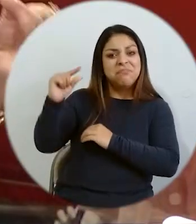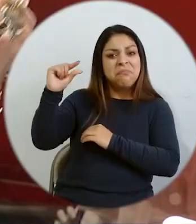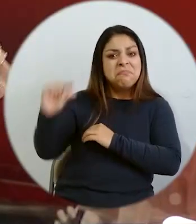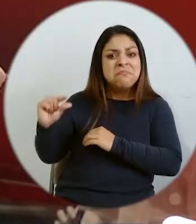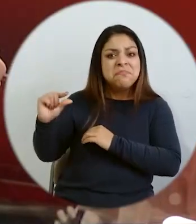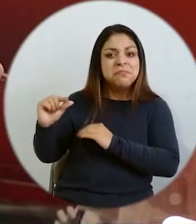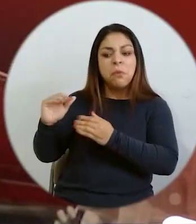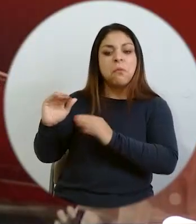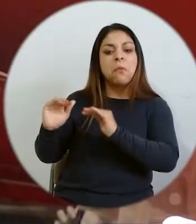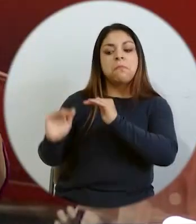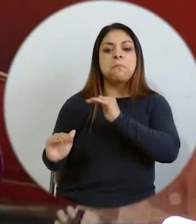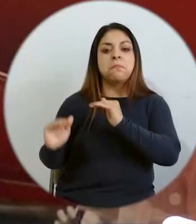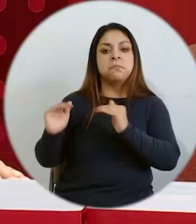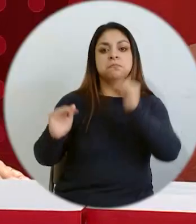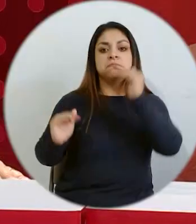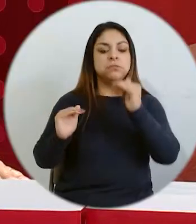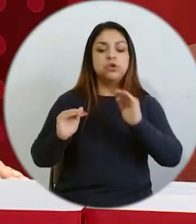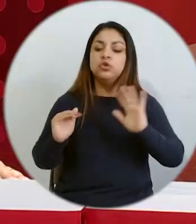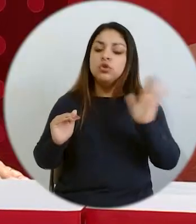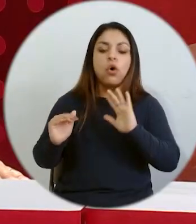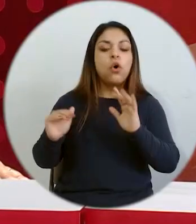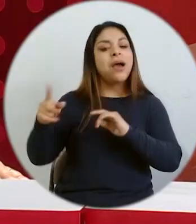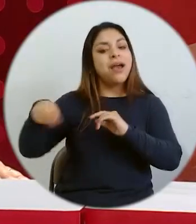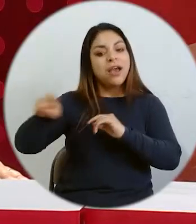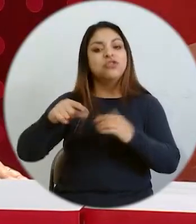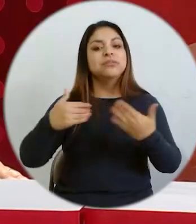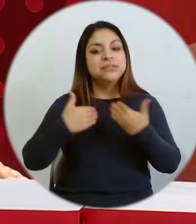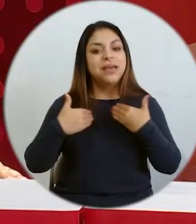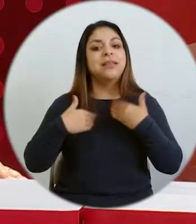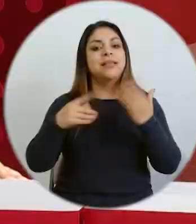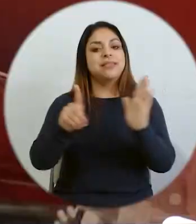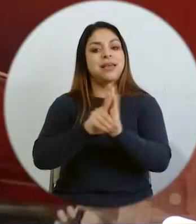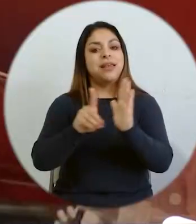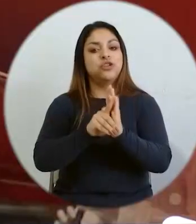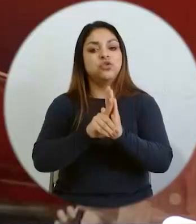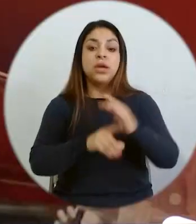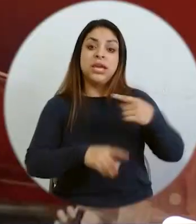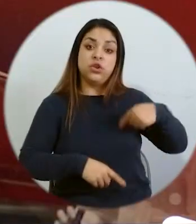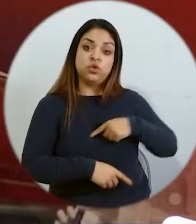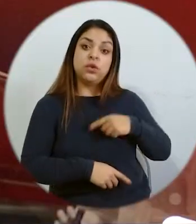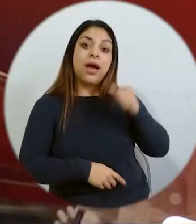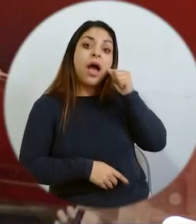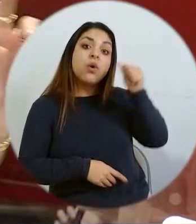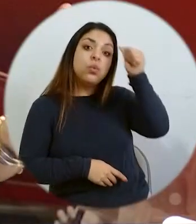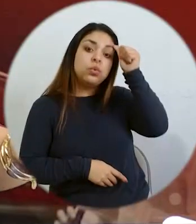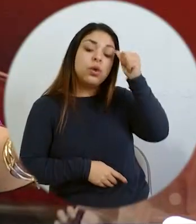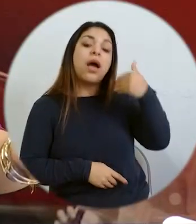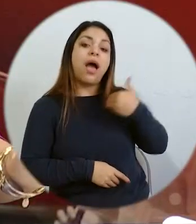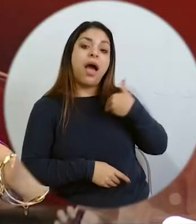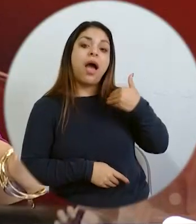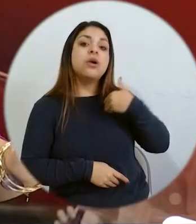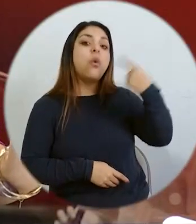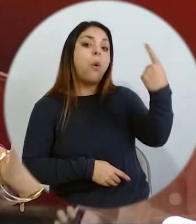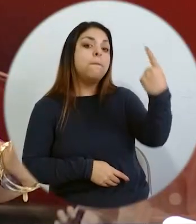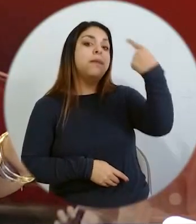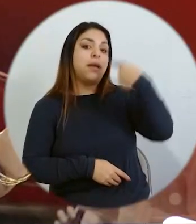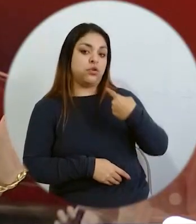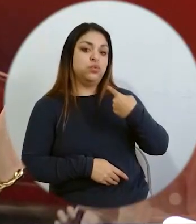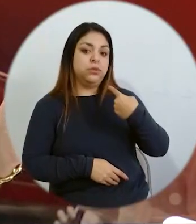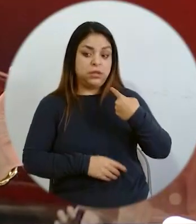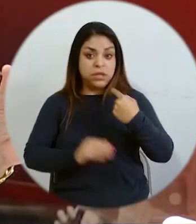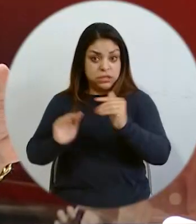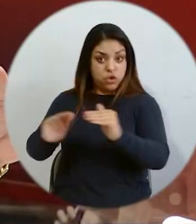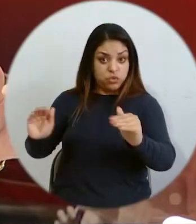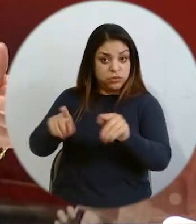u objetos. Entonces tenemos que entender que tienen derechos y los adultos obligaciones. Los niños también tienen obligaciones y es